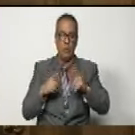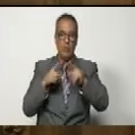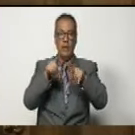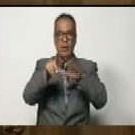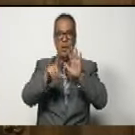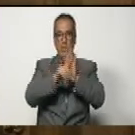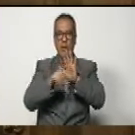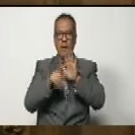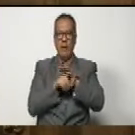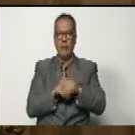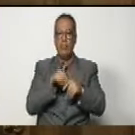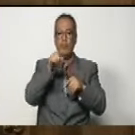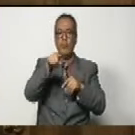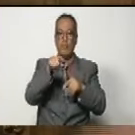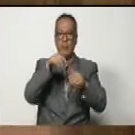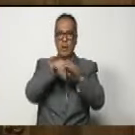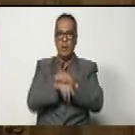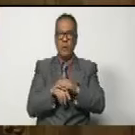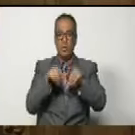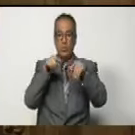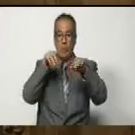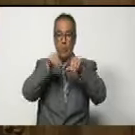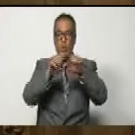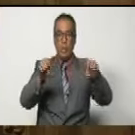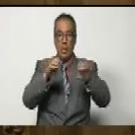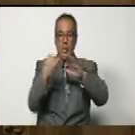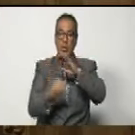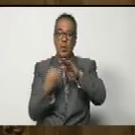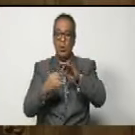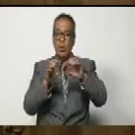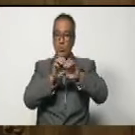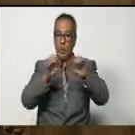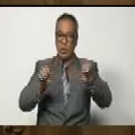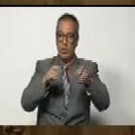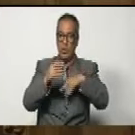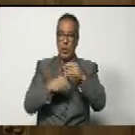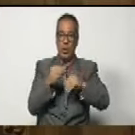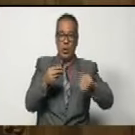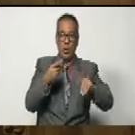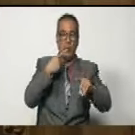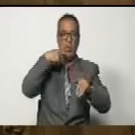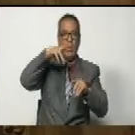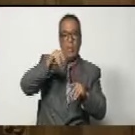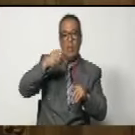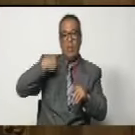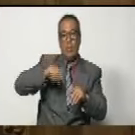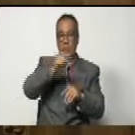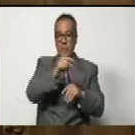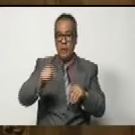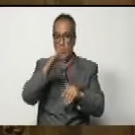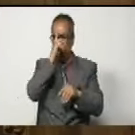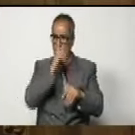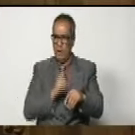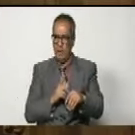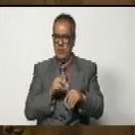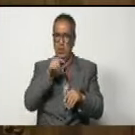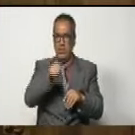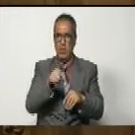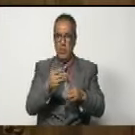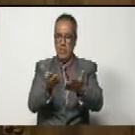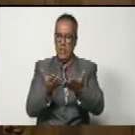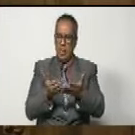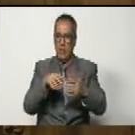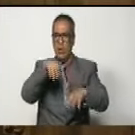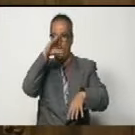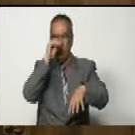ley. Inclusión educativa. Las instituciones educativas que violen o menoscaben el derecho de las personas con discapacidad a recibir